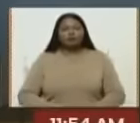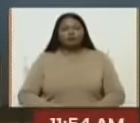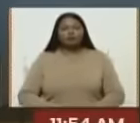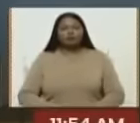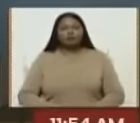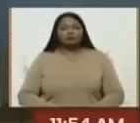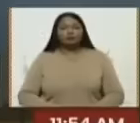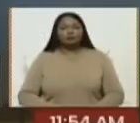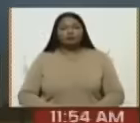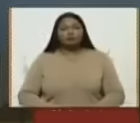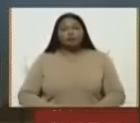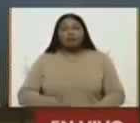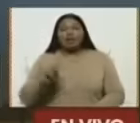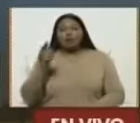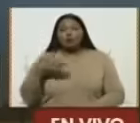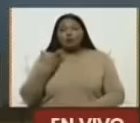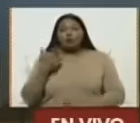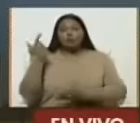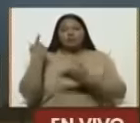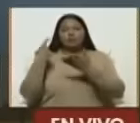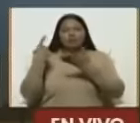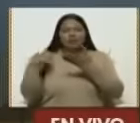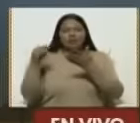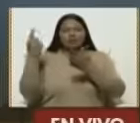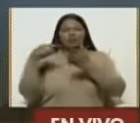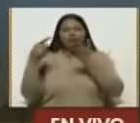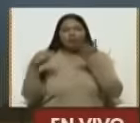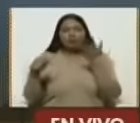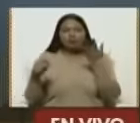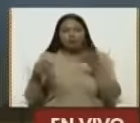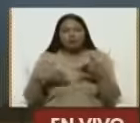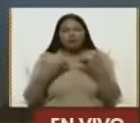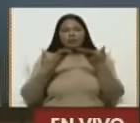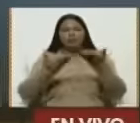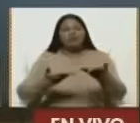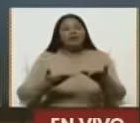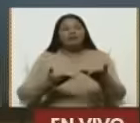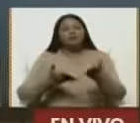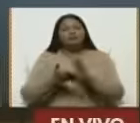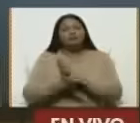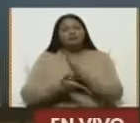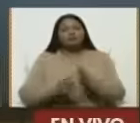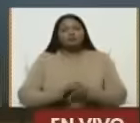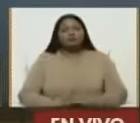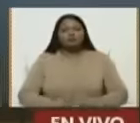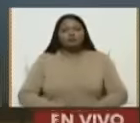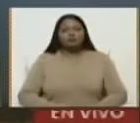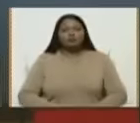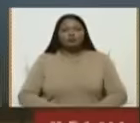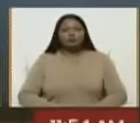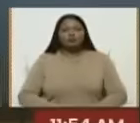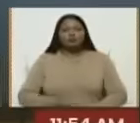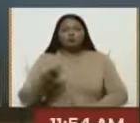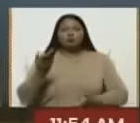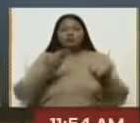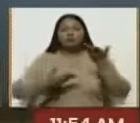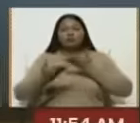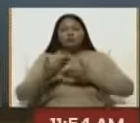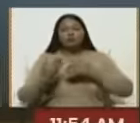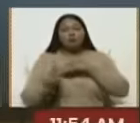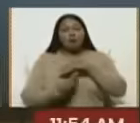que puede tener esos materiales para dotar de, obviamente, un servicio